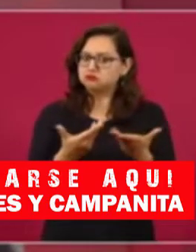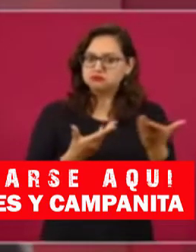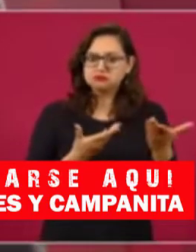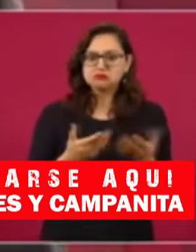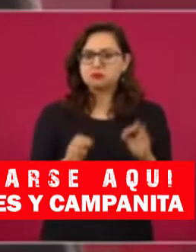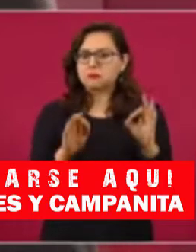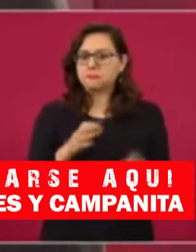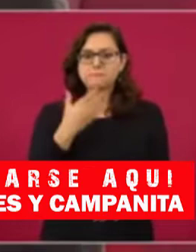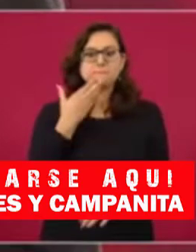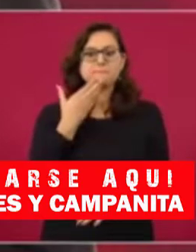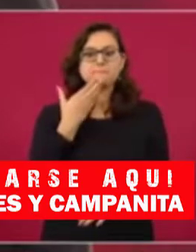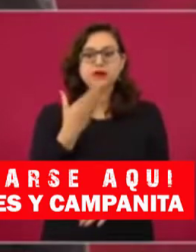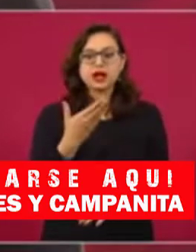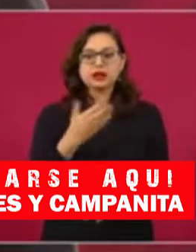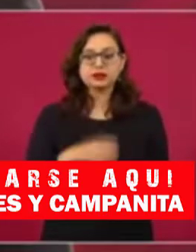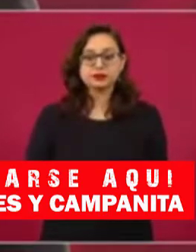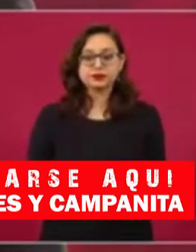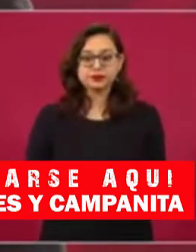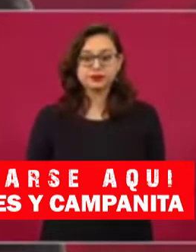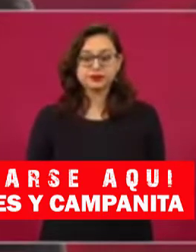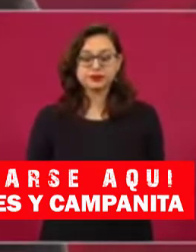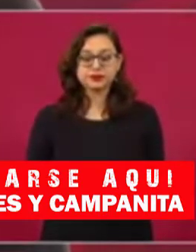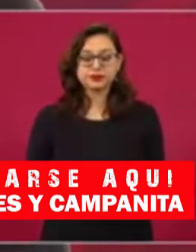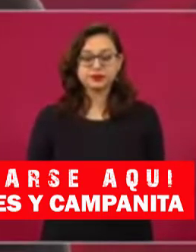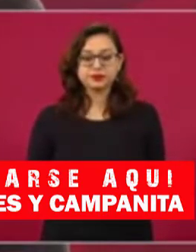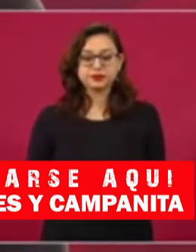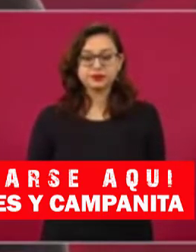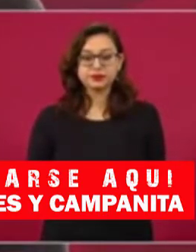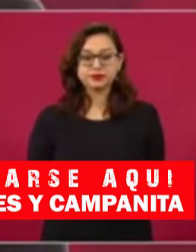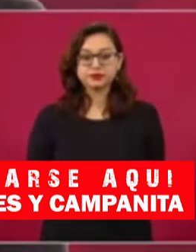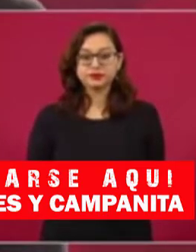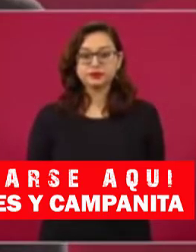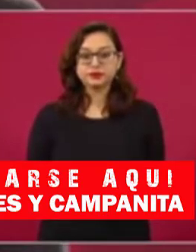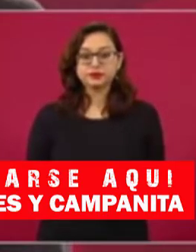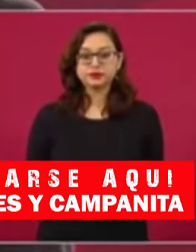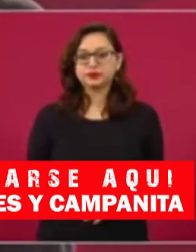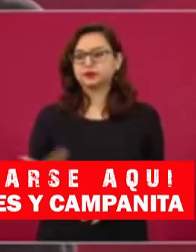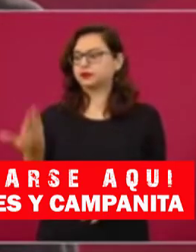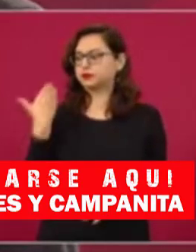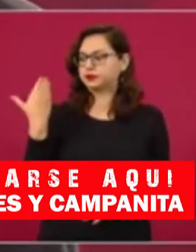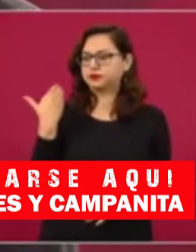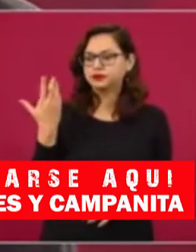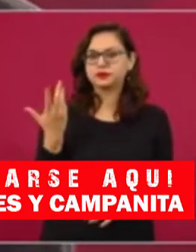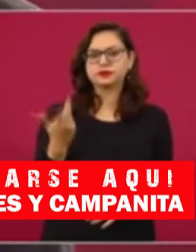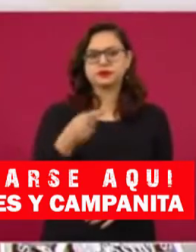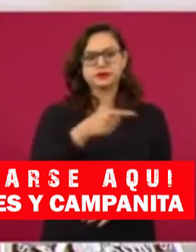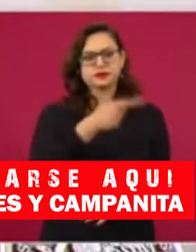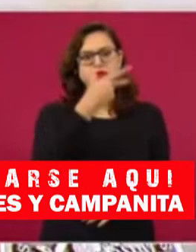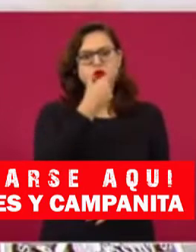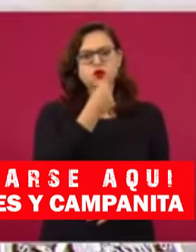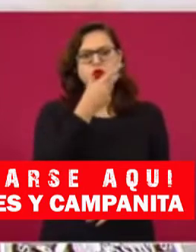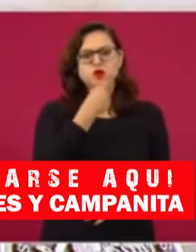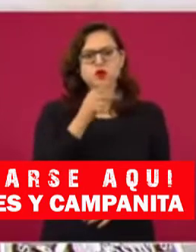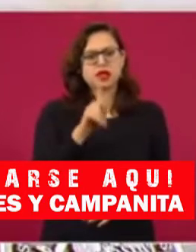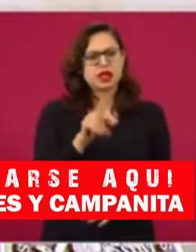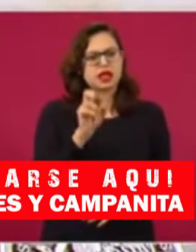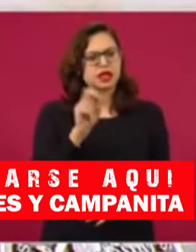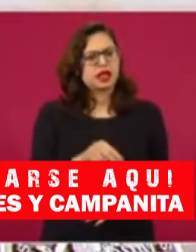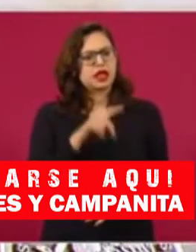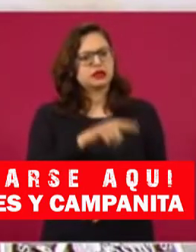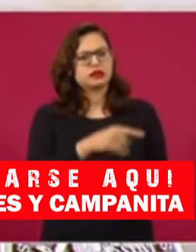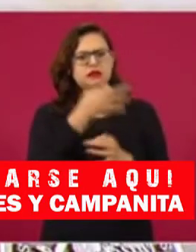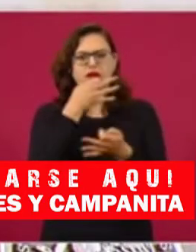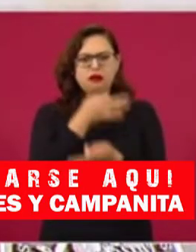que ahora que dio un punto de vista, yo no sabía, o fue declaración o es artículo.